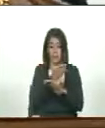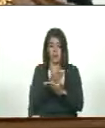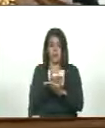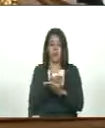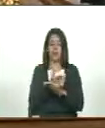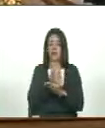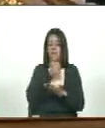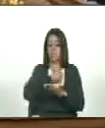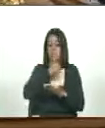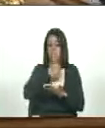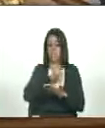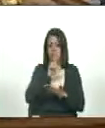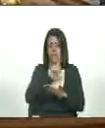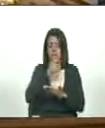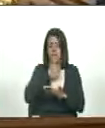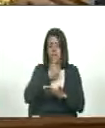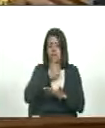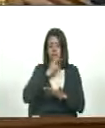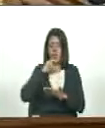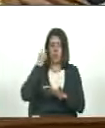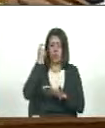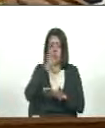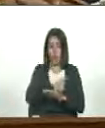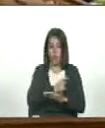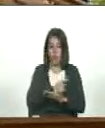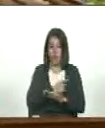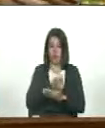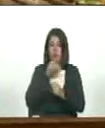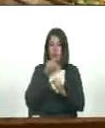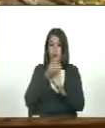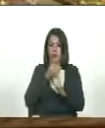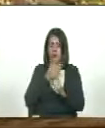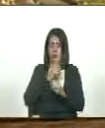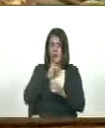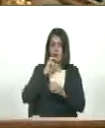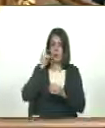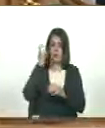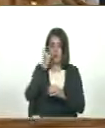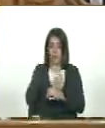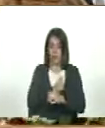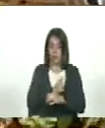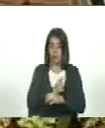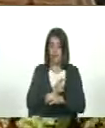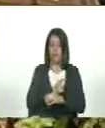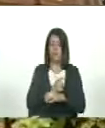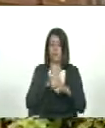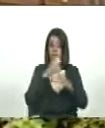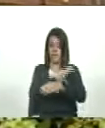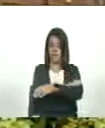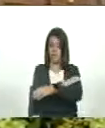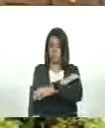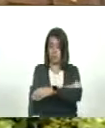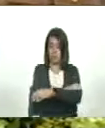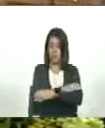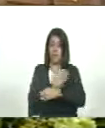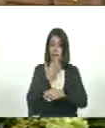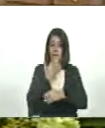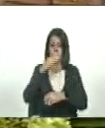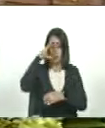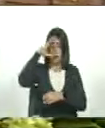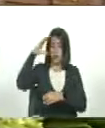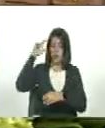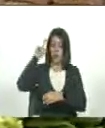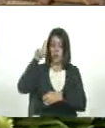la intolerancia, el odio, los discursos de odio, que el extremismo, y pedimos a